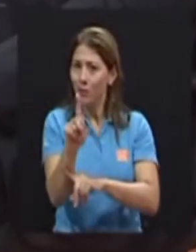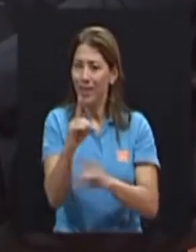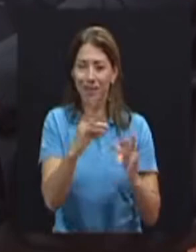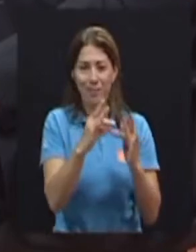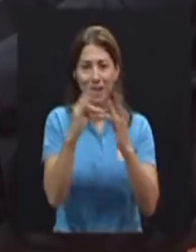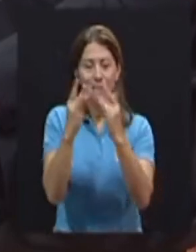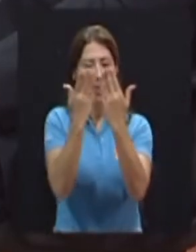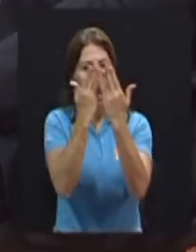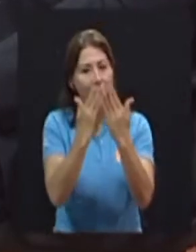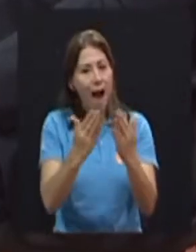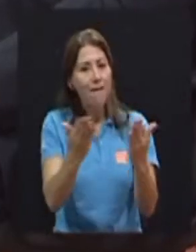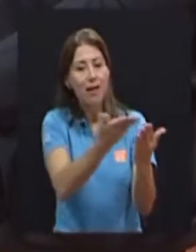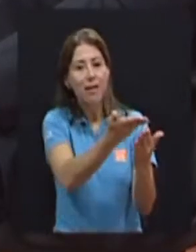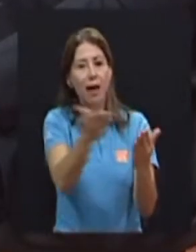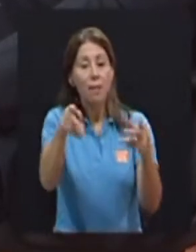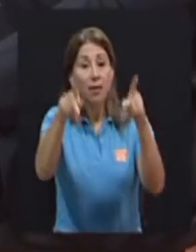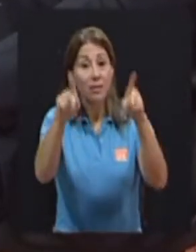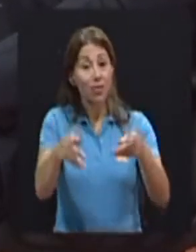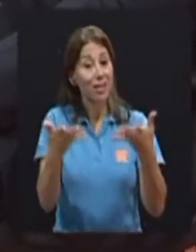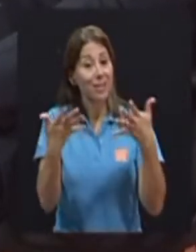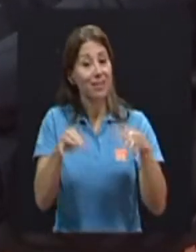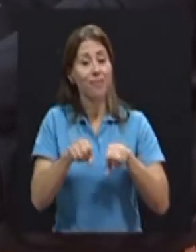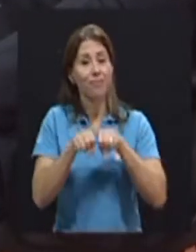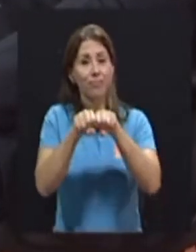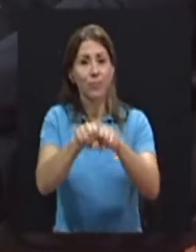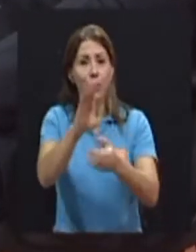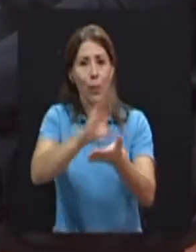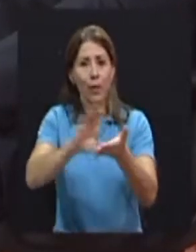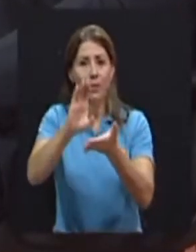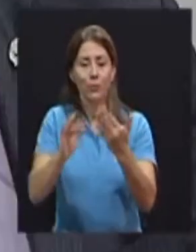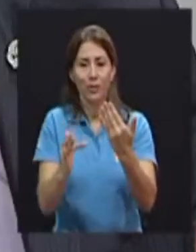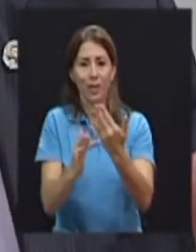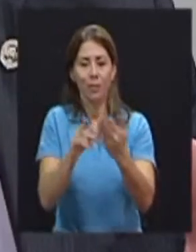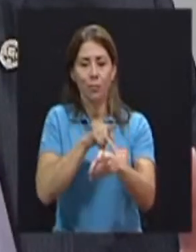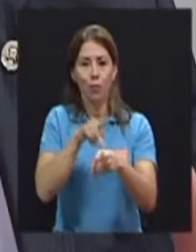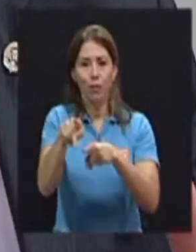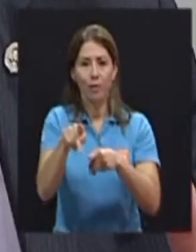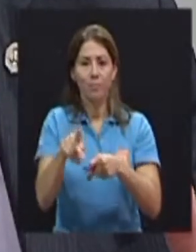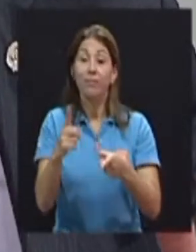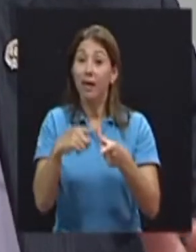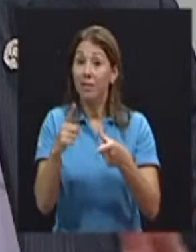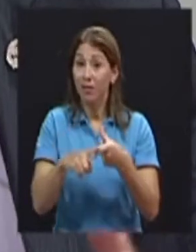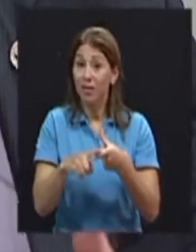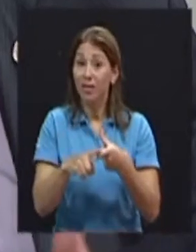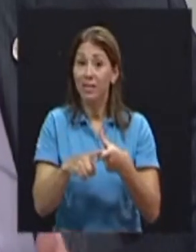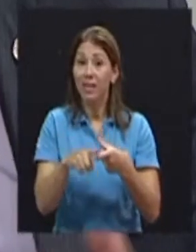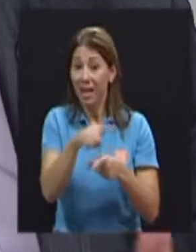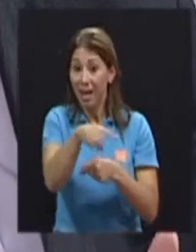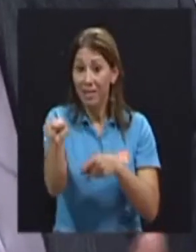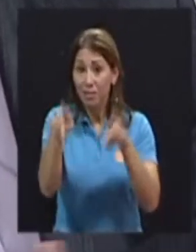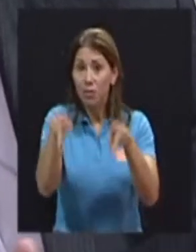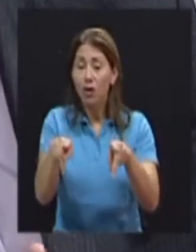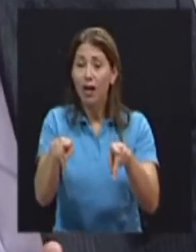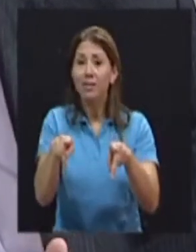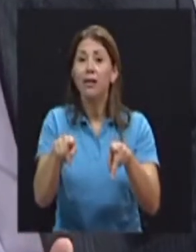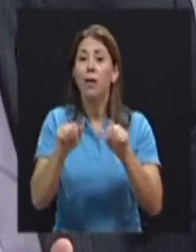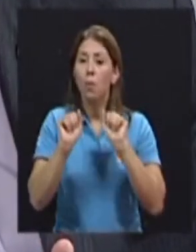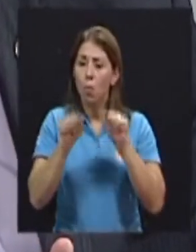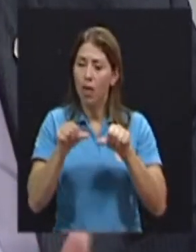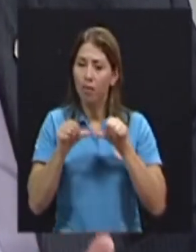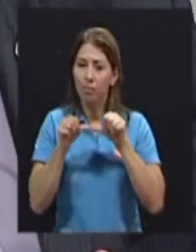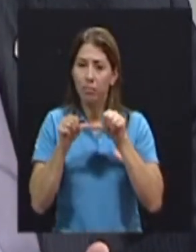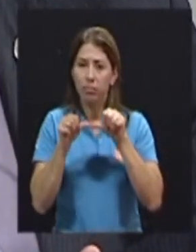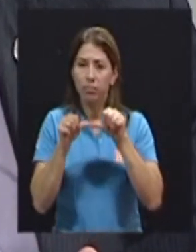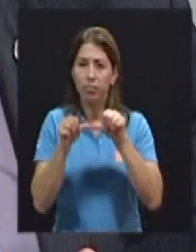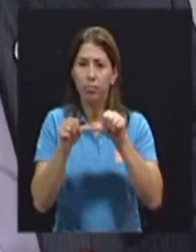especialmente abiertas para muchachos que provengan de colegios técnicos profesionales, de tal manera que pueda haber una continuidad entre la educación que reciben